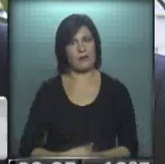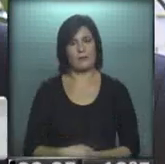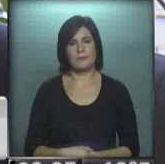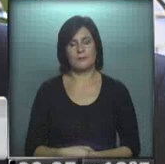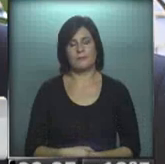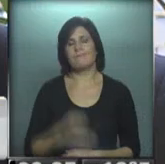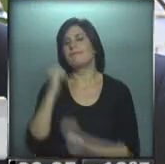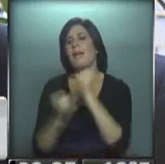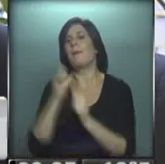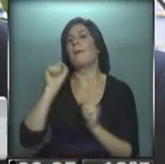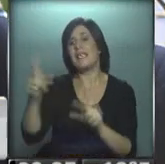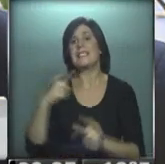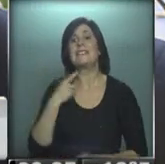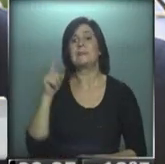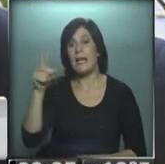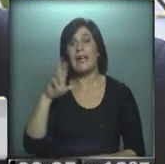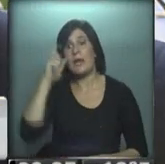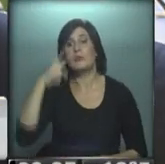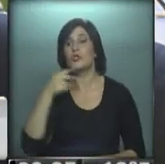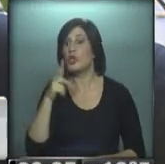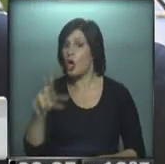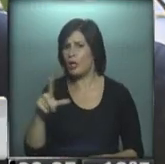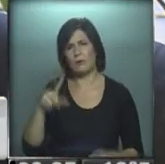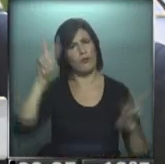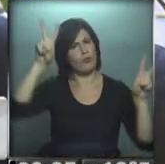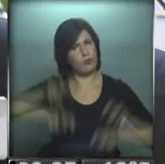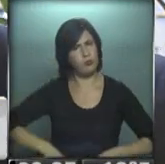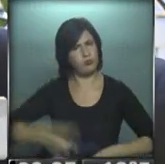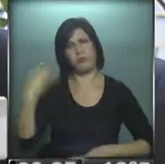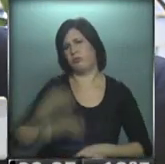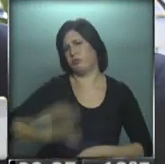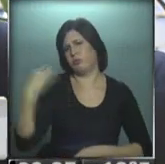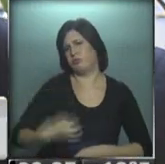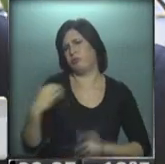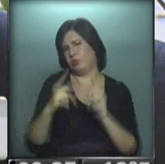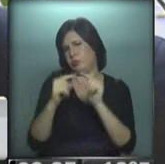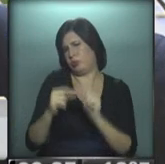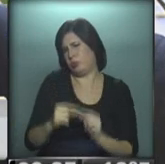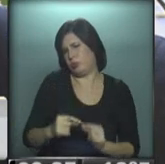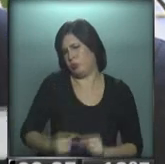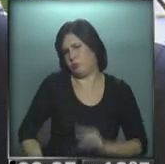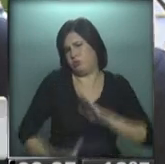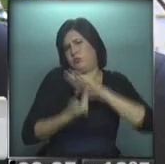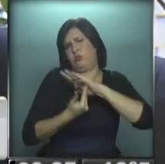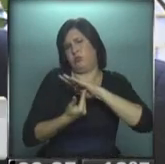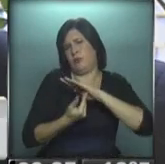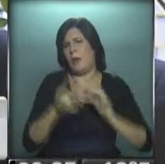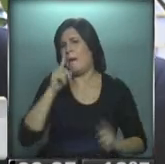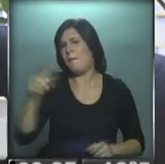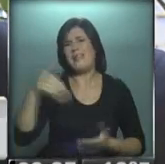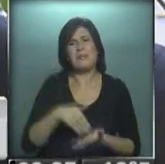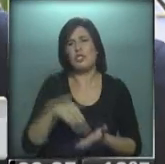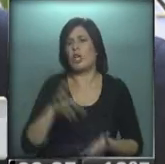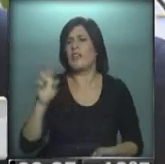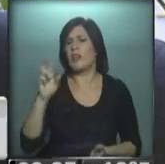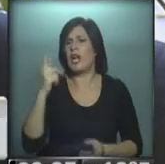La empresa estaba generando unas rentabilidades extraordinarias que superaban los 1.000 millones de dólares por